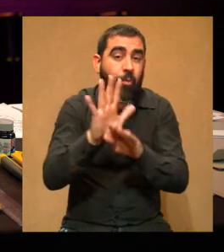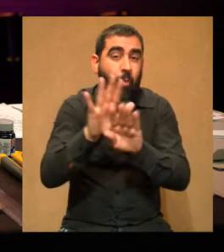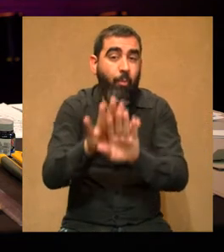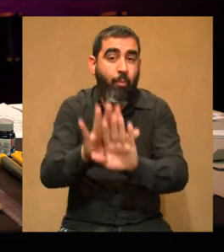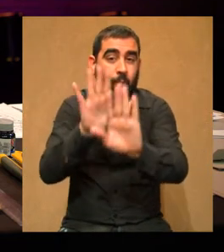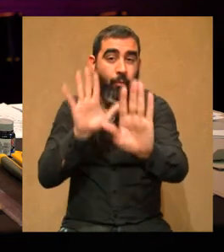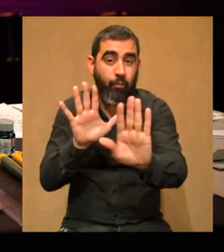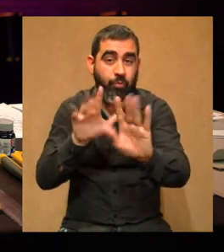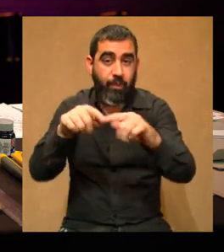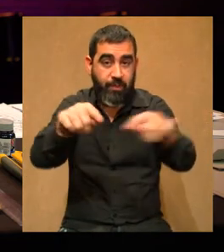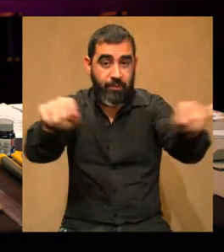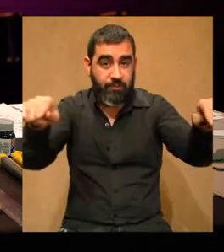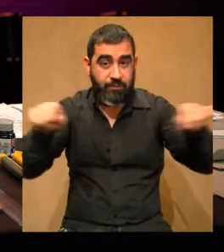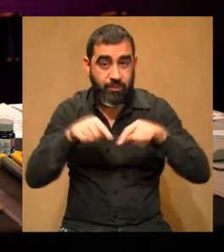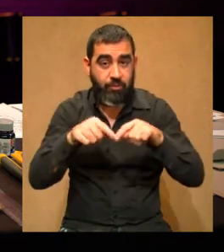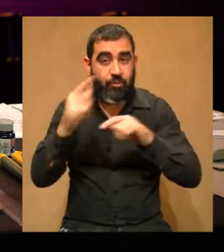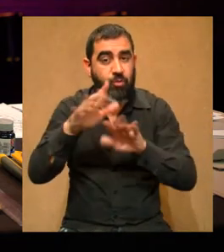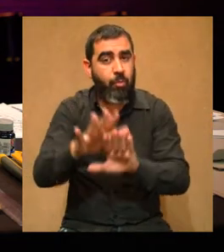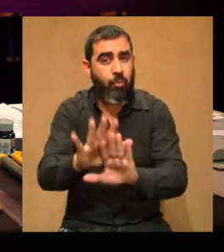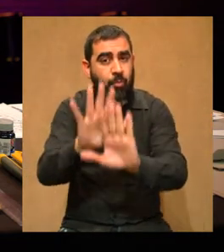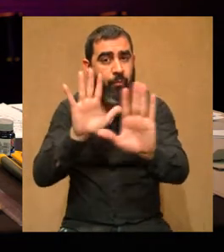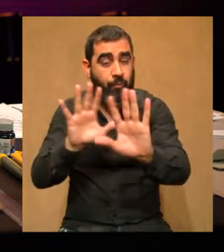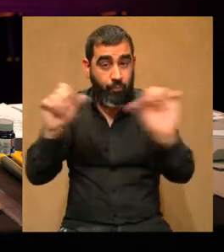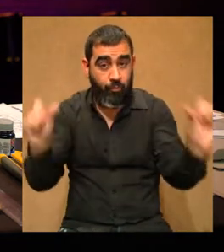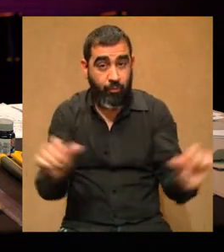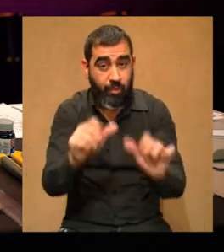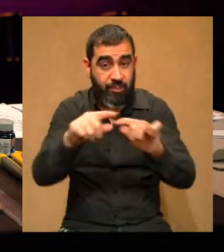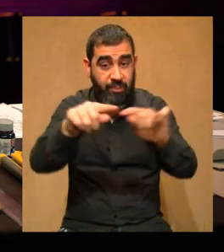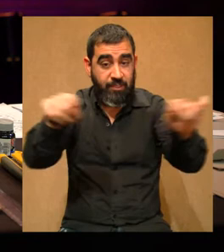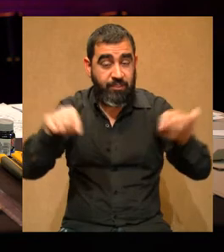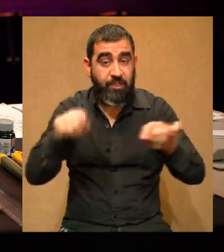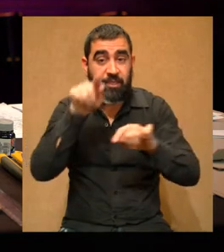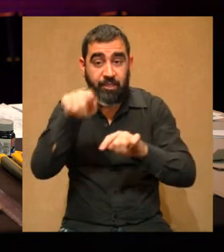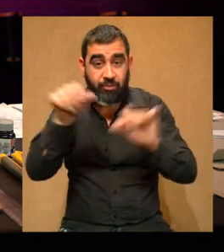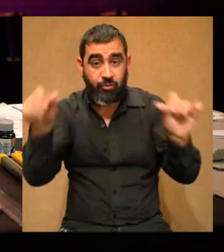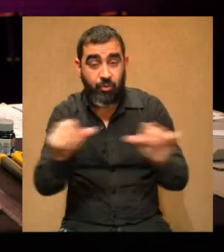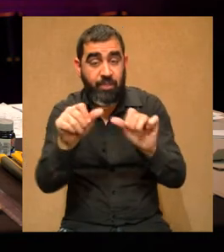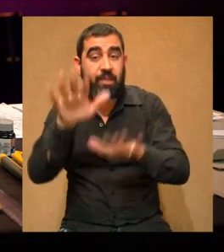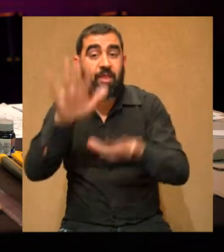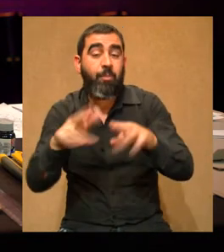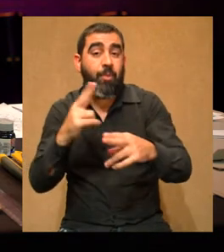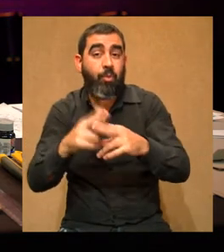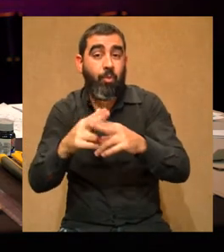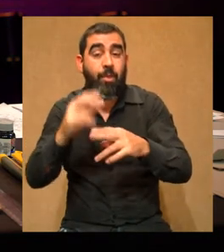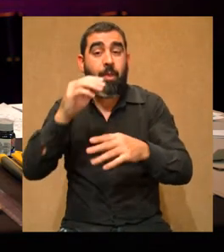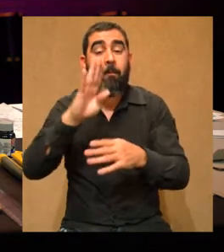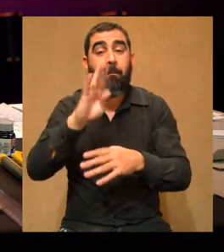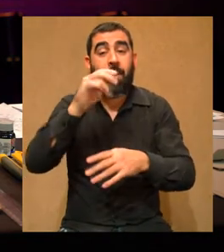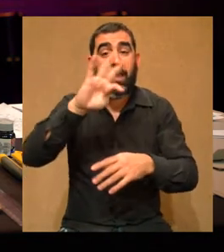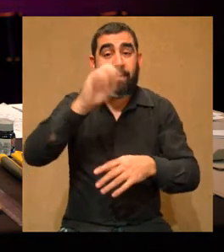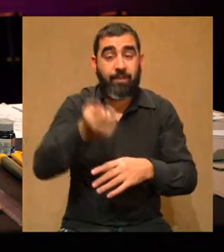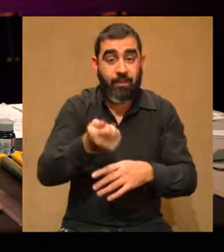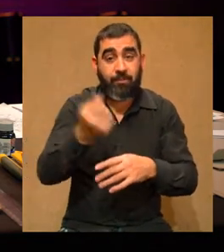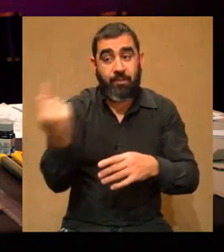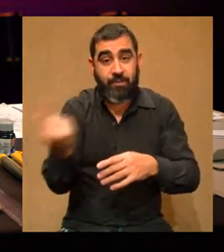en el escenario hacer que la profundidad en un escenario la dan los telones sololá lo que llamamos patas o